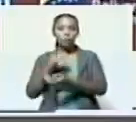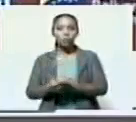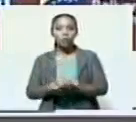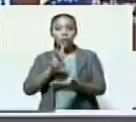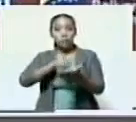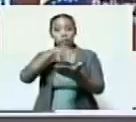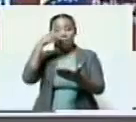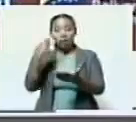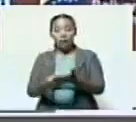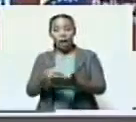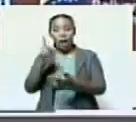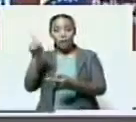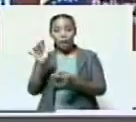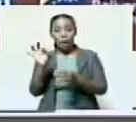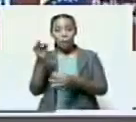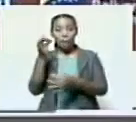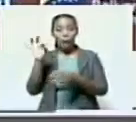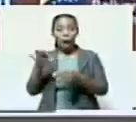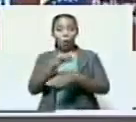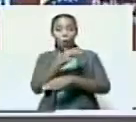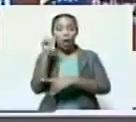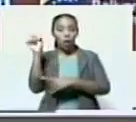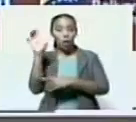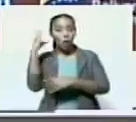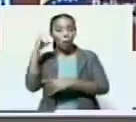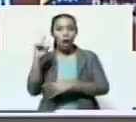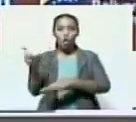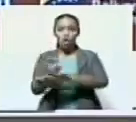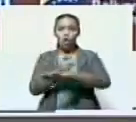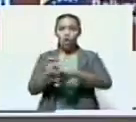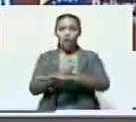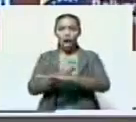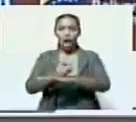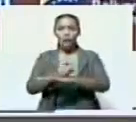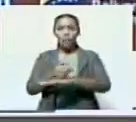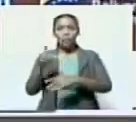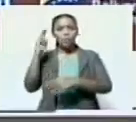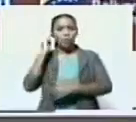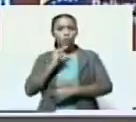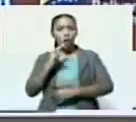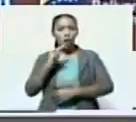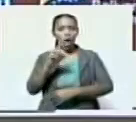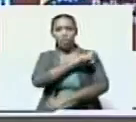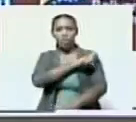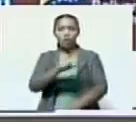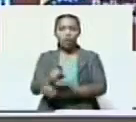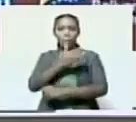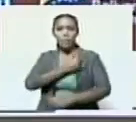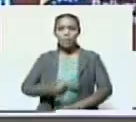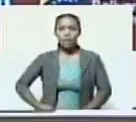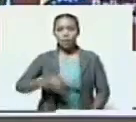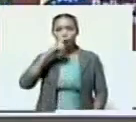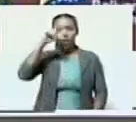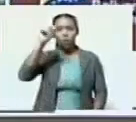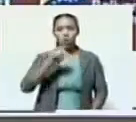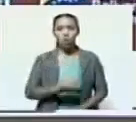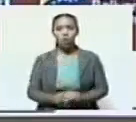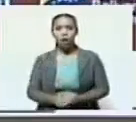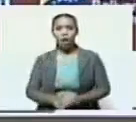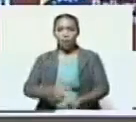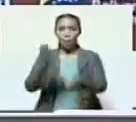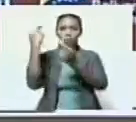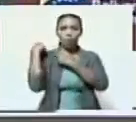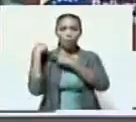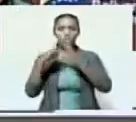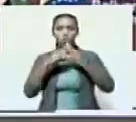un alfiler en Colombia, el gobierno bolivariano, la dictadura del presidente Nicolás Maduro,